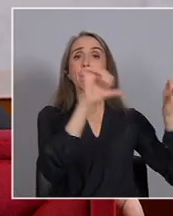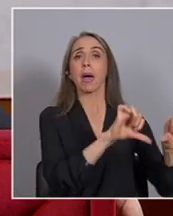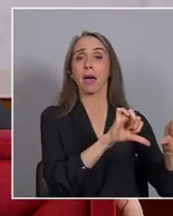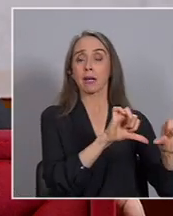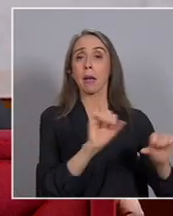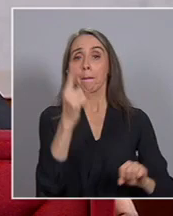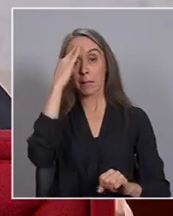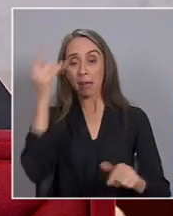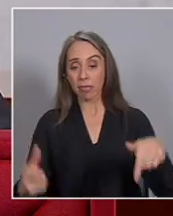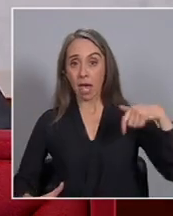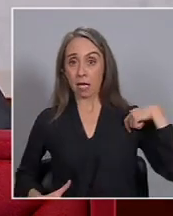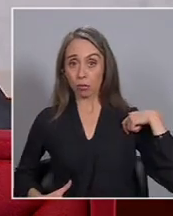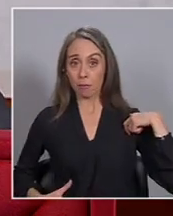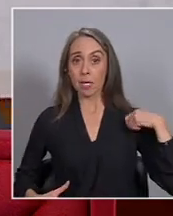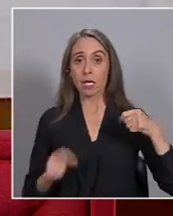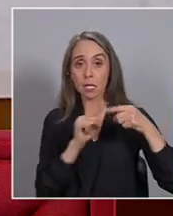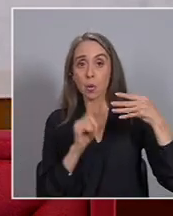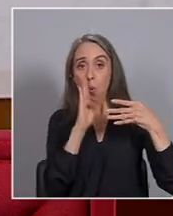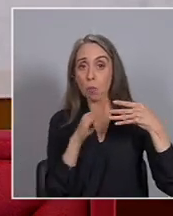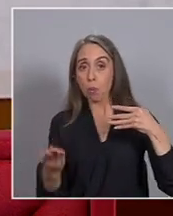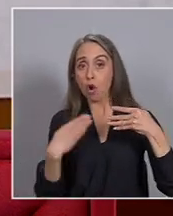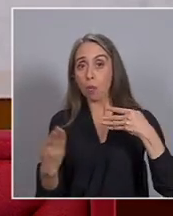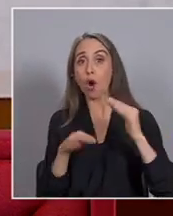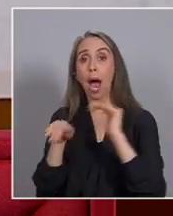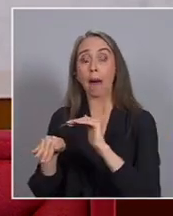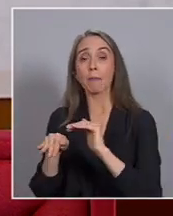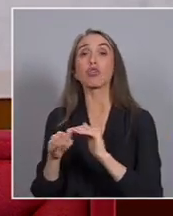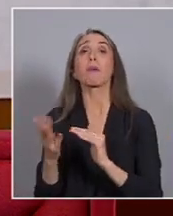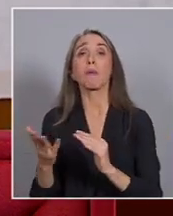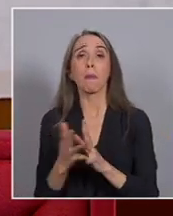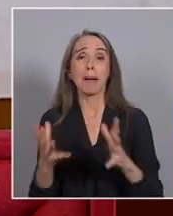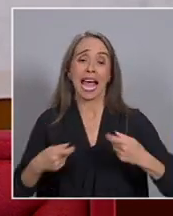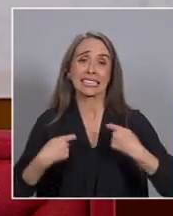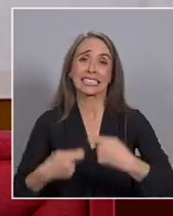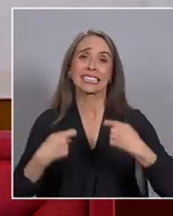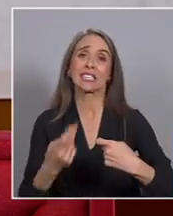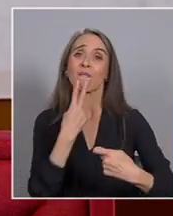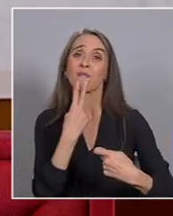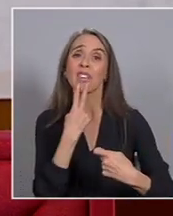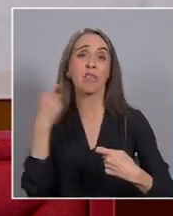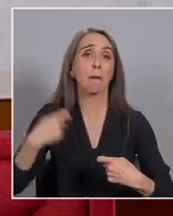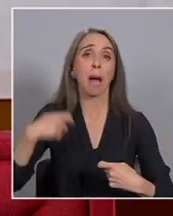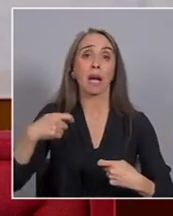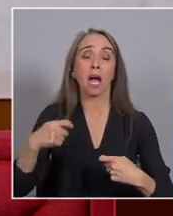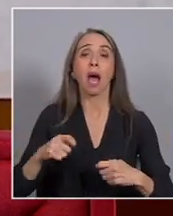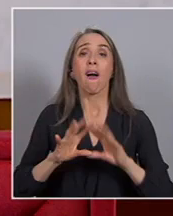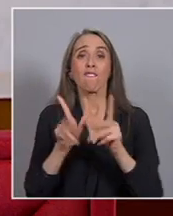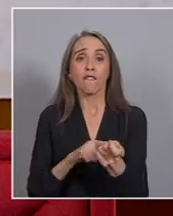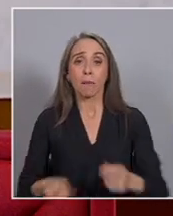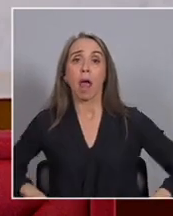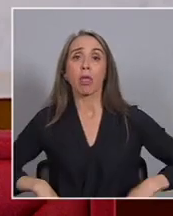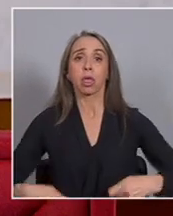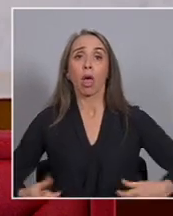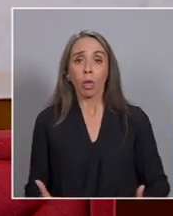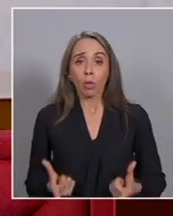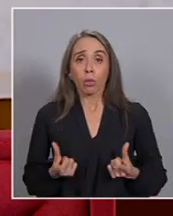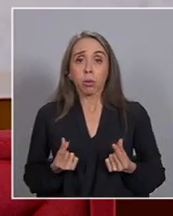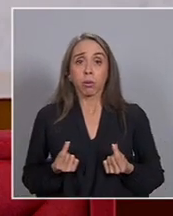primer día entregamos una serie de apoyo para aliviar la carga que el alza del costo de la vida ha significado en el bolsillo familiar.